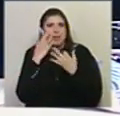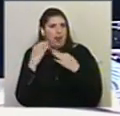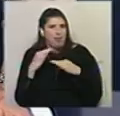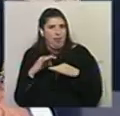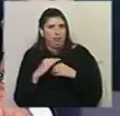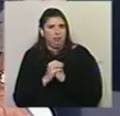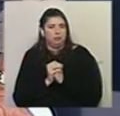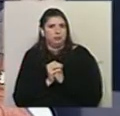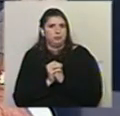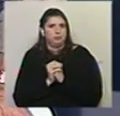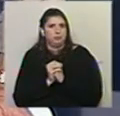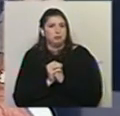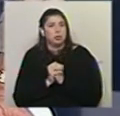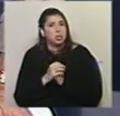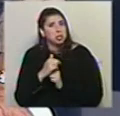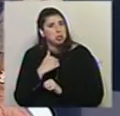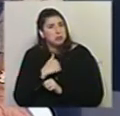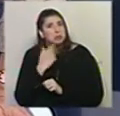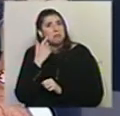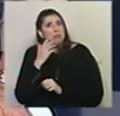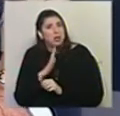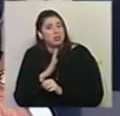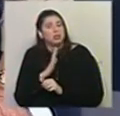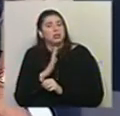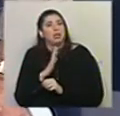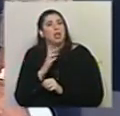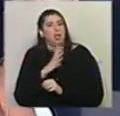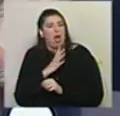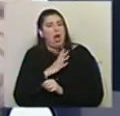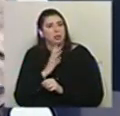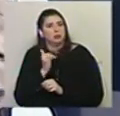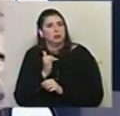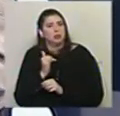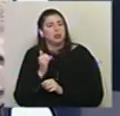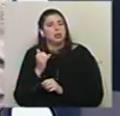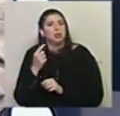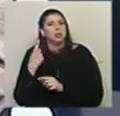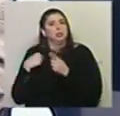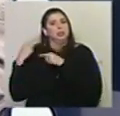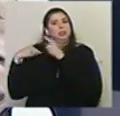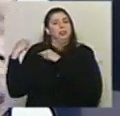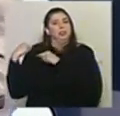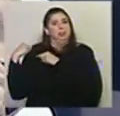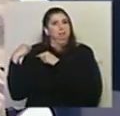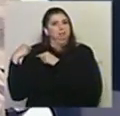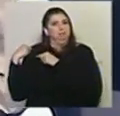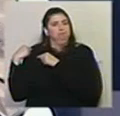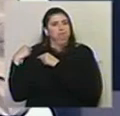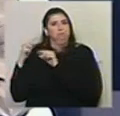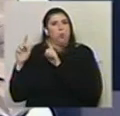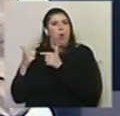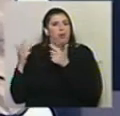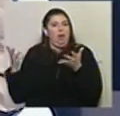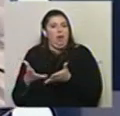Yo tengo la impresión que sí, que es verdad que hay un retraso. No conozco en profundidad, porque yo lo que veo son